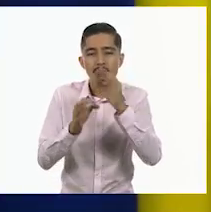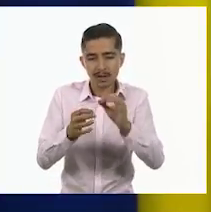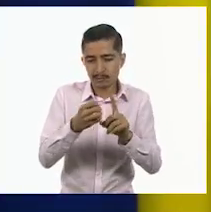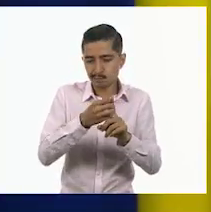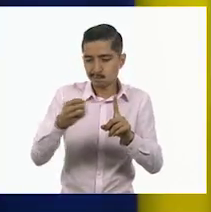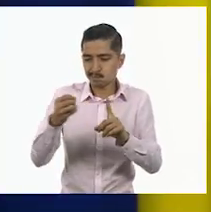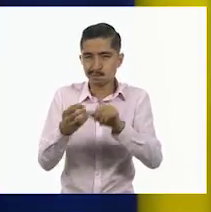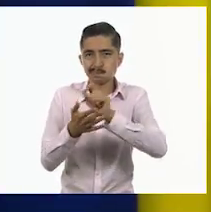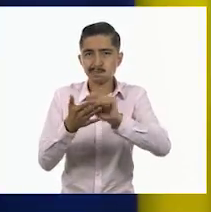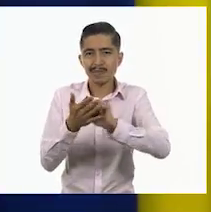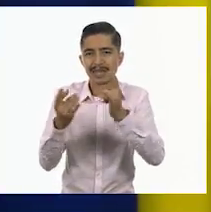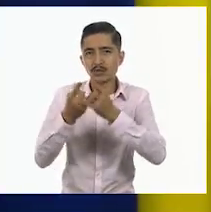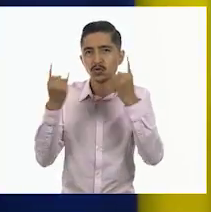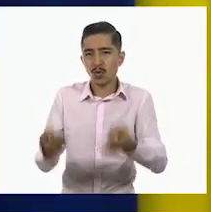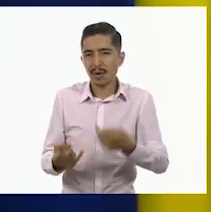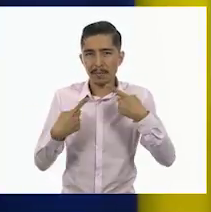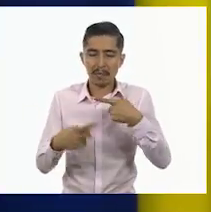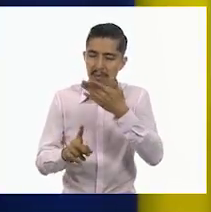la redacción de biografías.